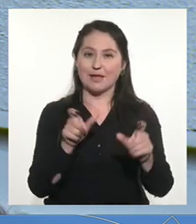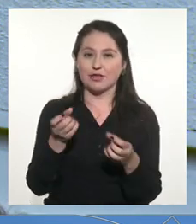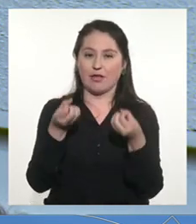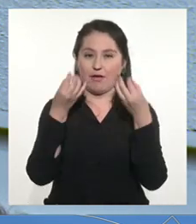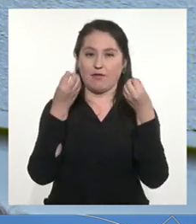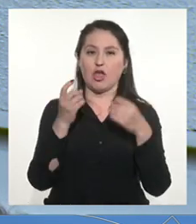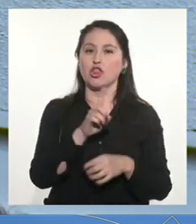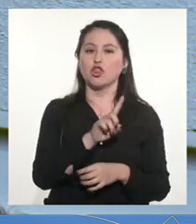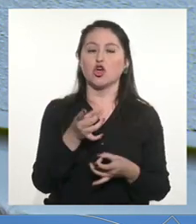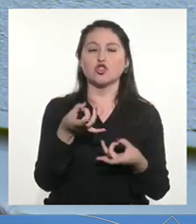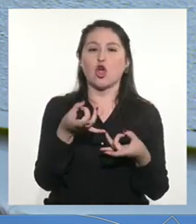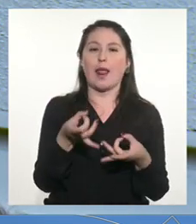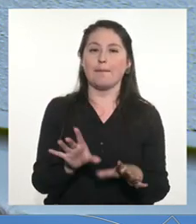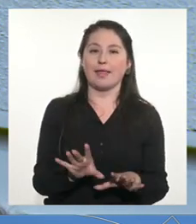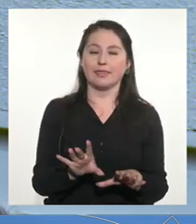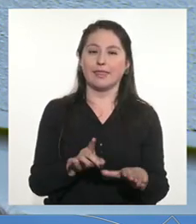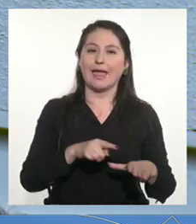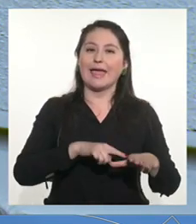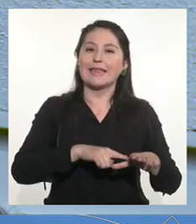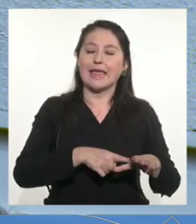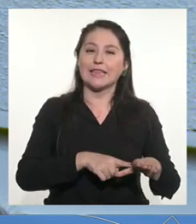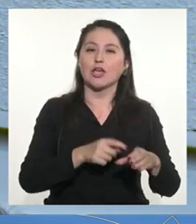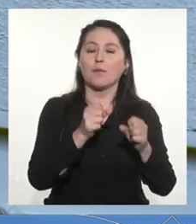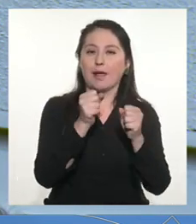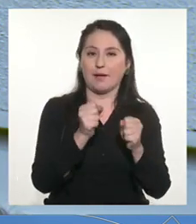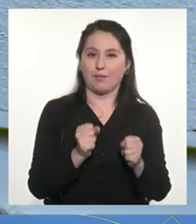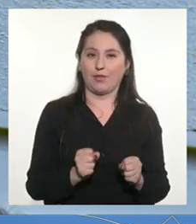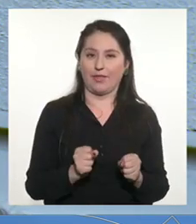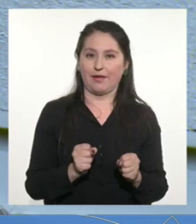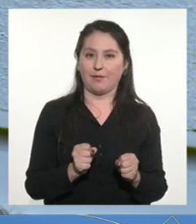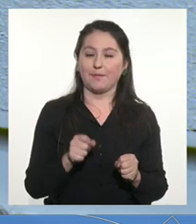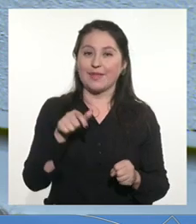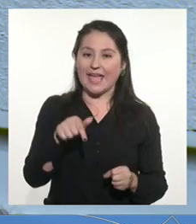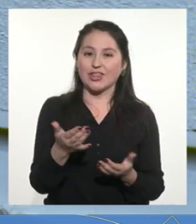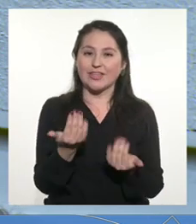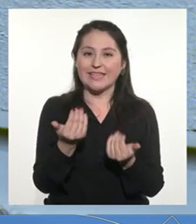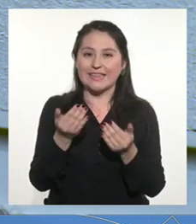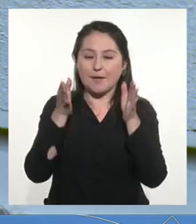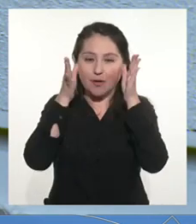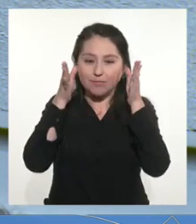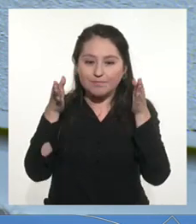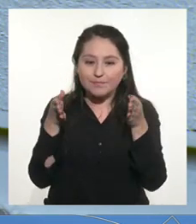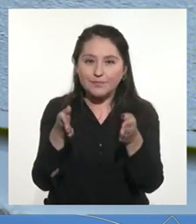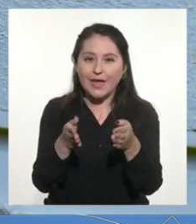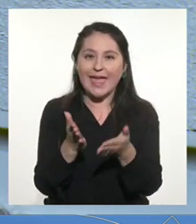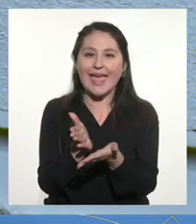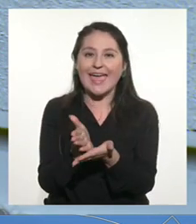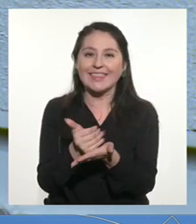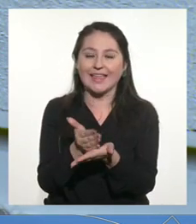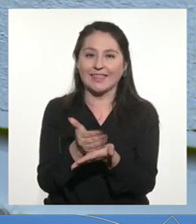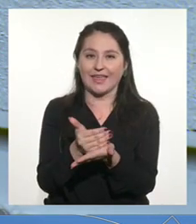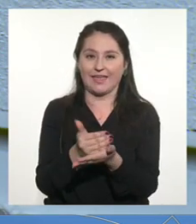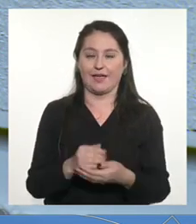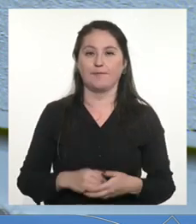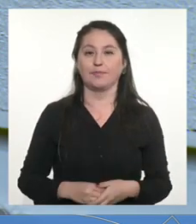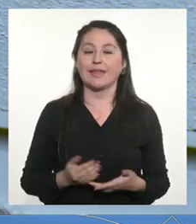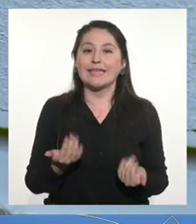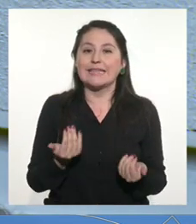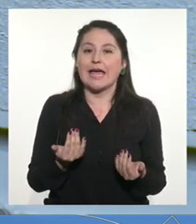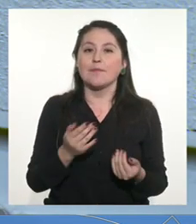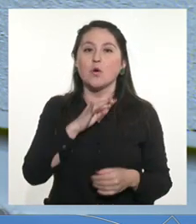medios técnicos sino que los conocimientos para lograrlo pero esto requiere dirección estratégica necesitamos tener esa capacidad